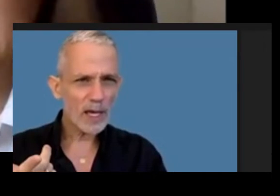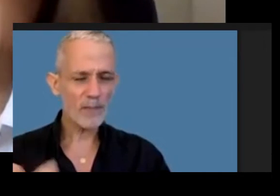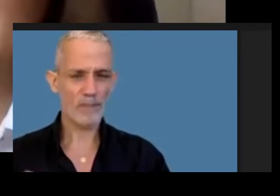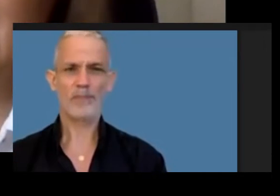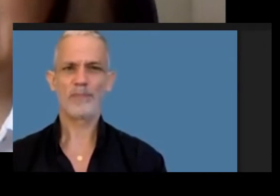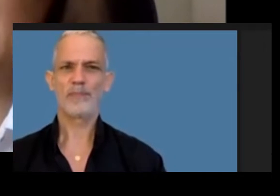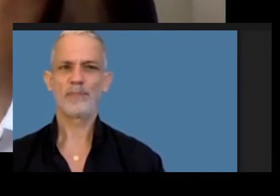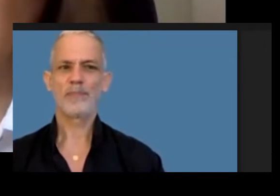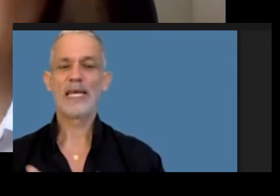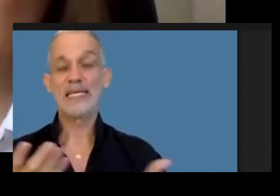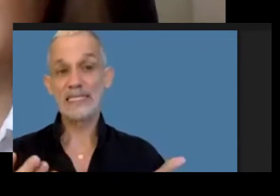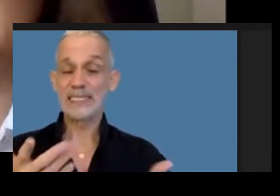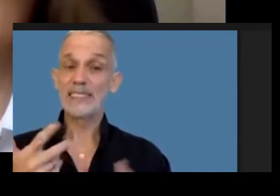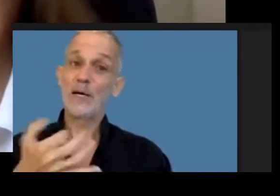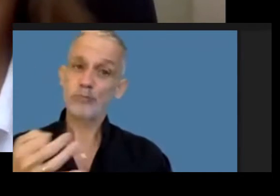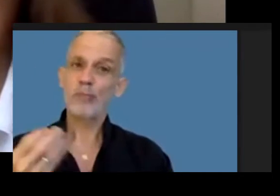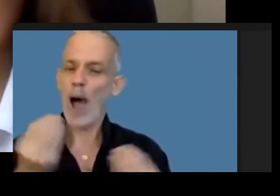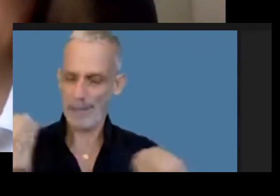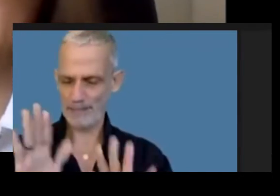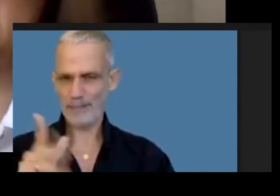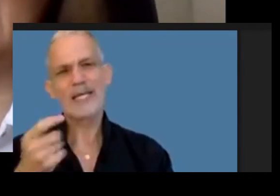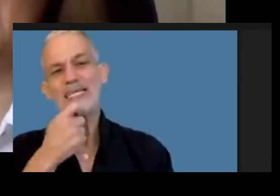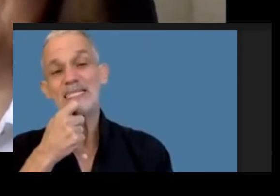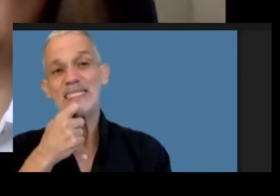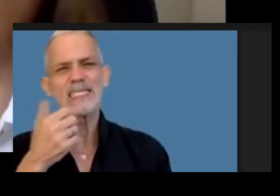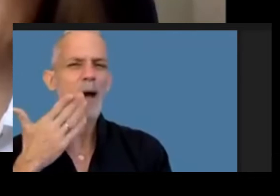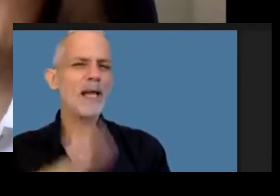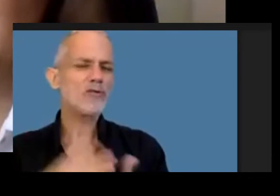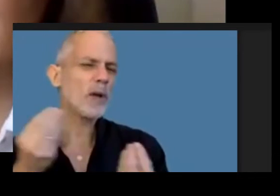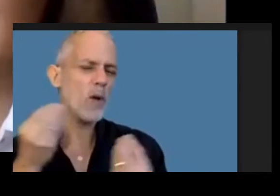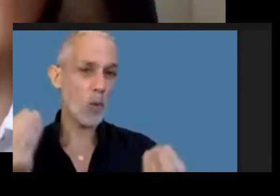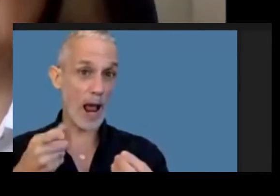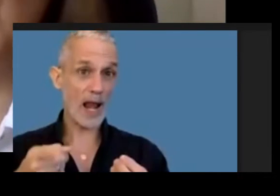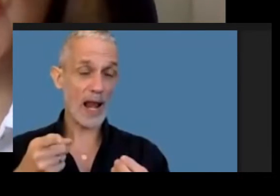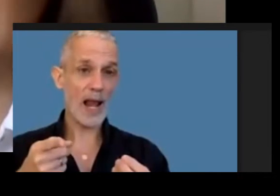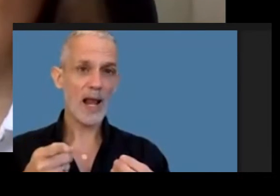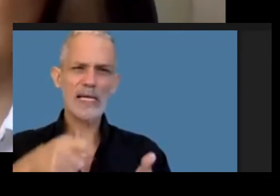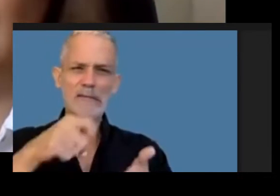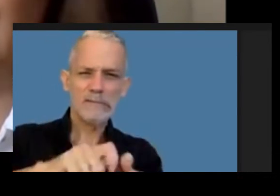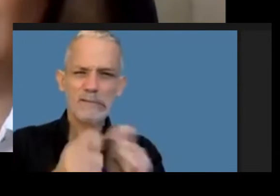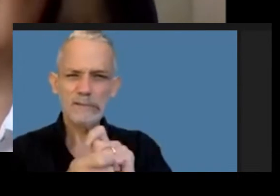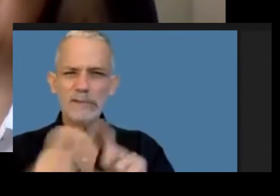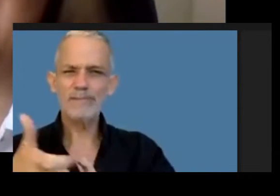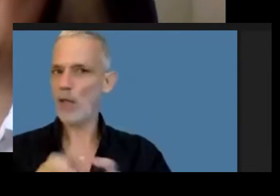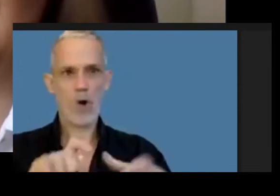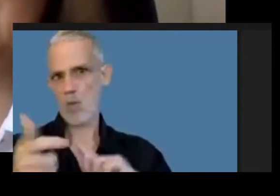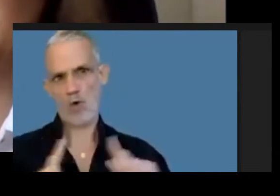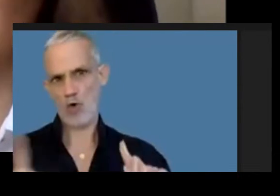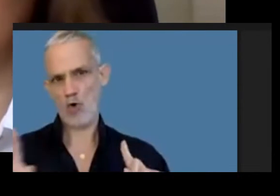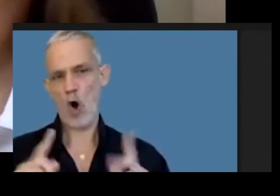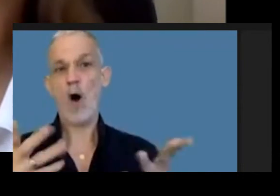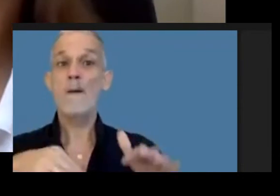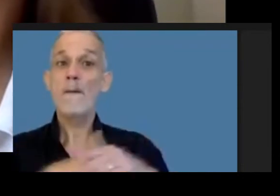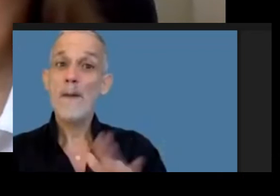En realidad, si te referís a esa corrección, no se ajustó el monto, el banco